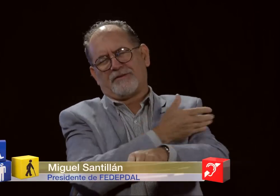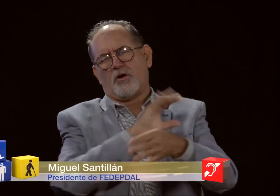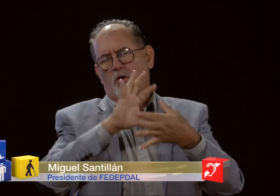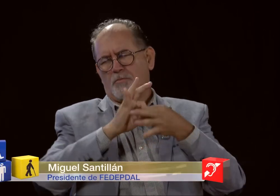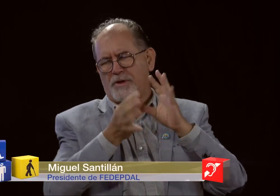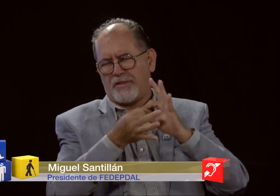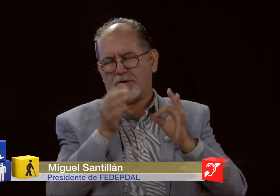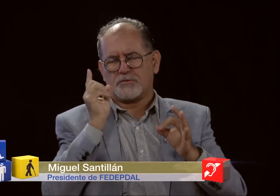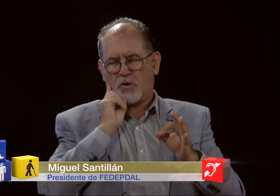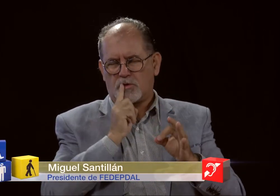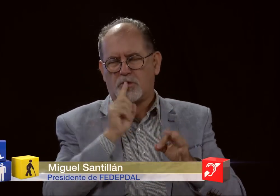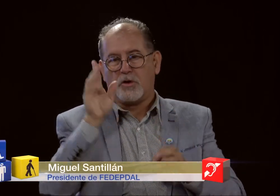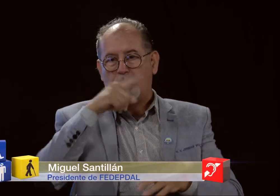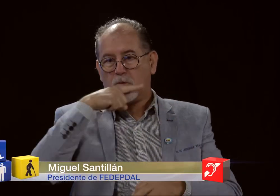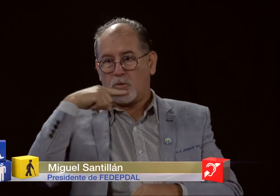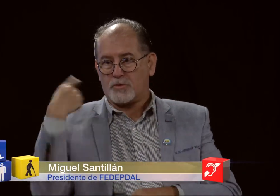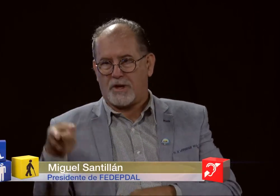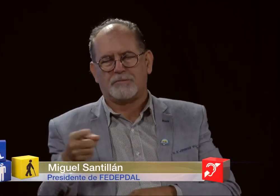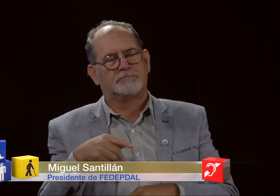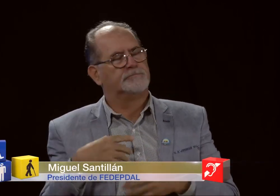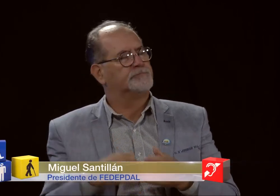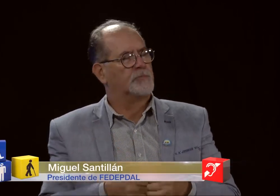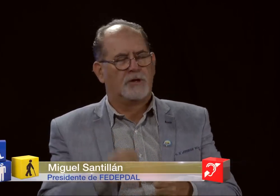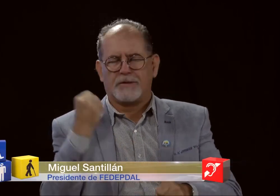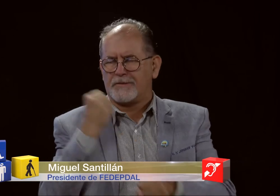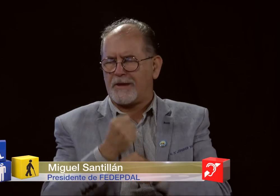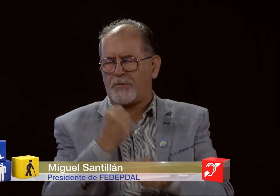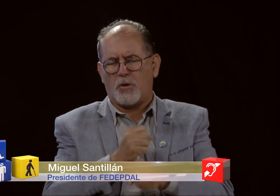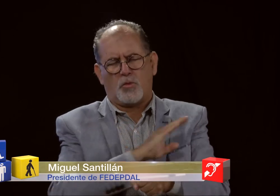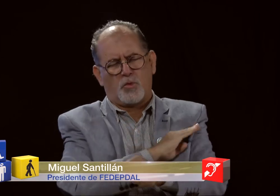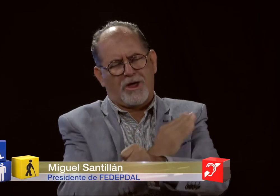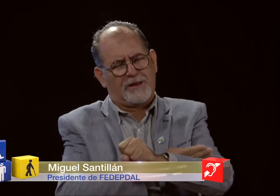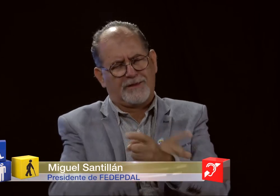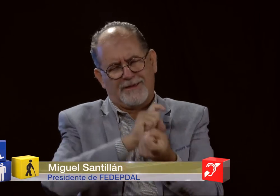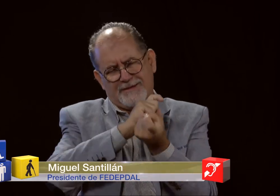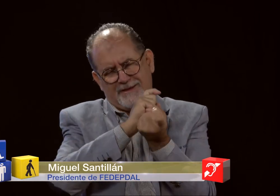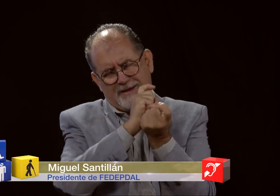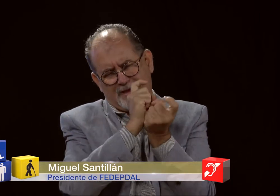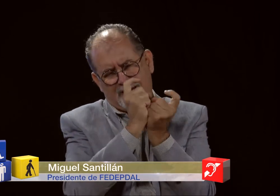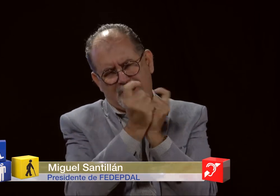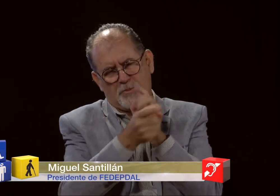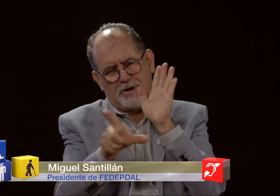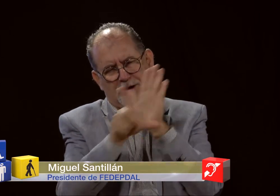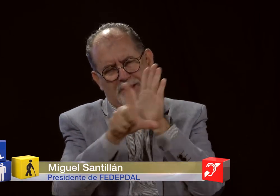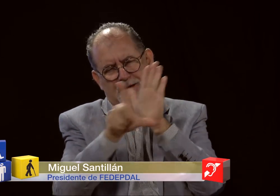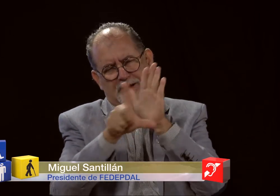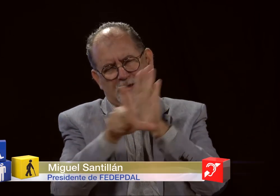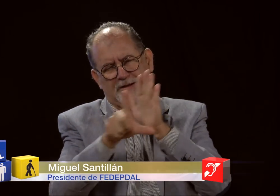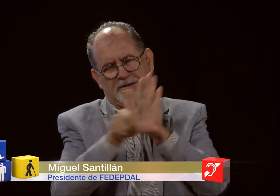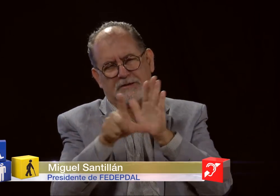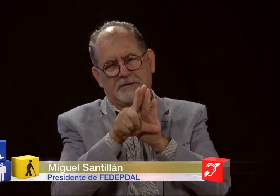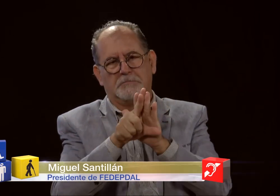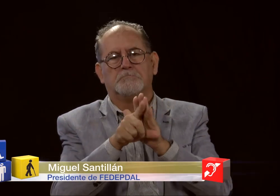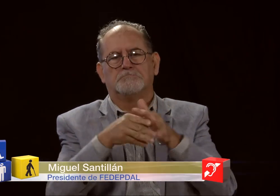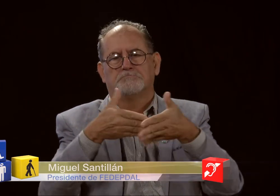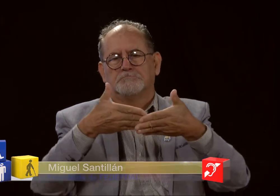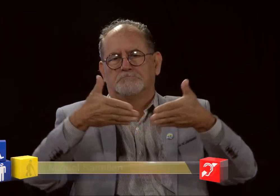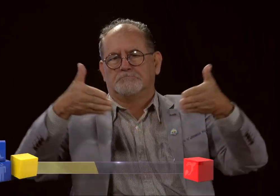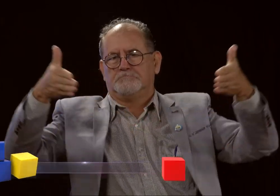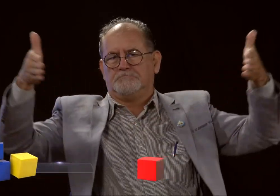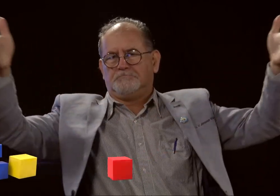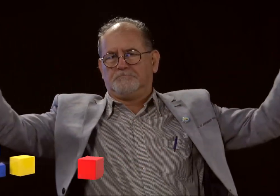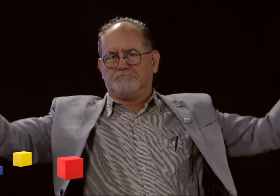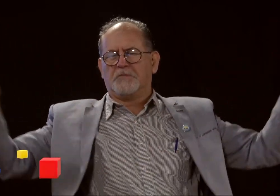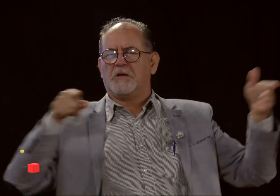Rusia y él participó en las olimpiadas de oyentes. Muy fuerte fue el cambio de esas